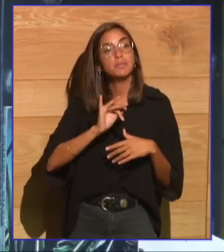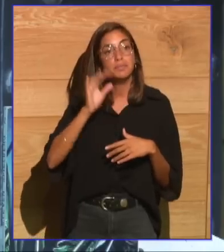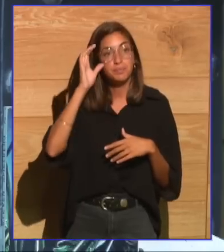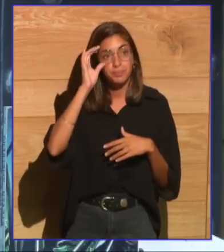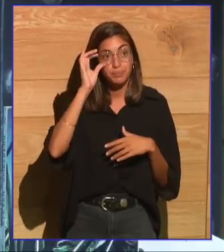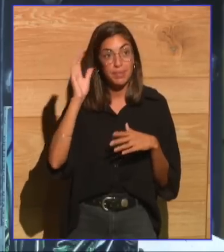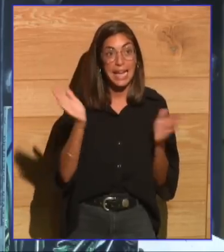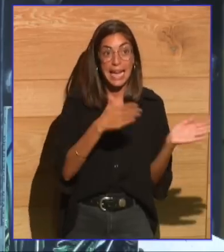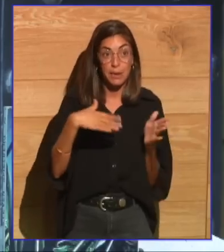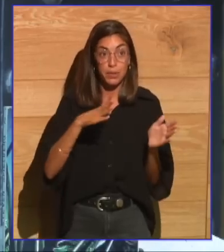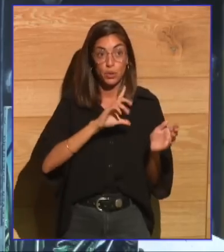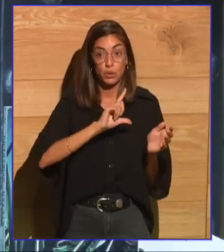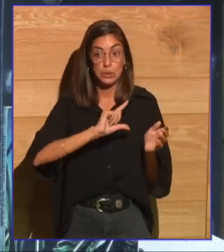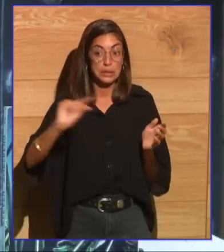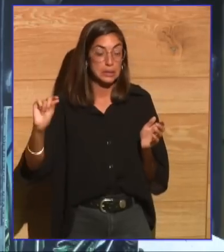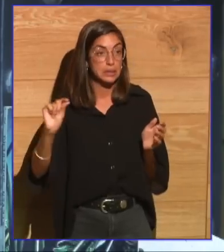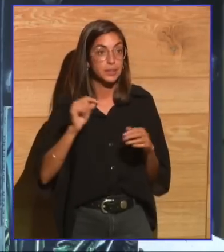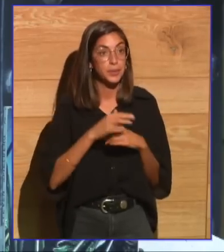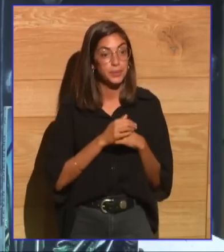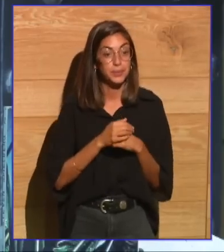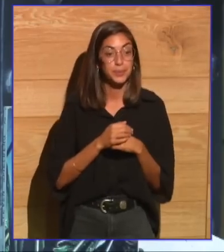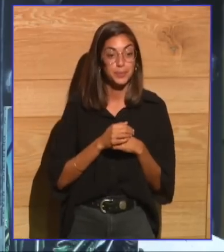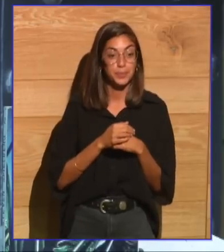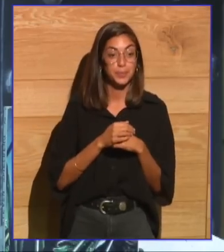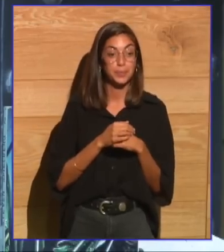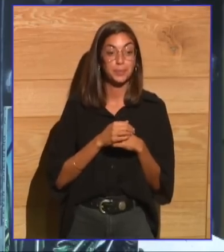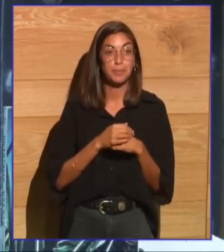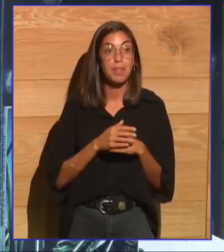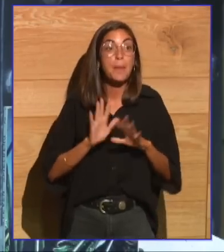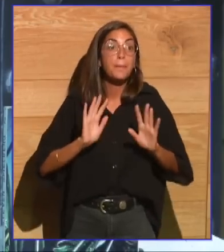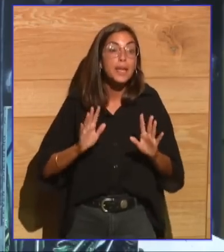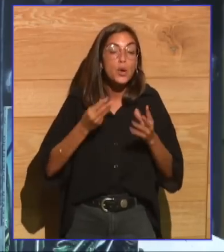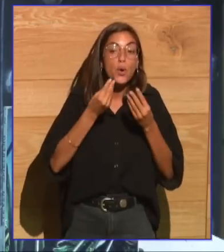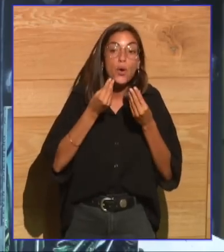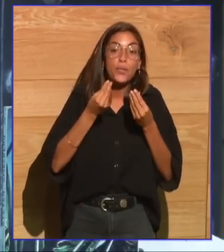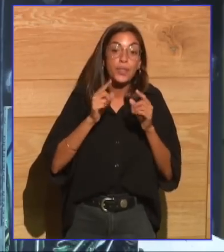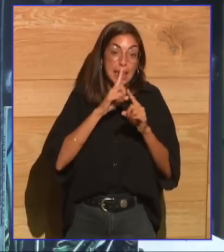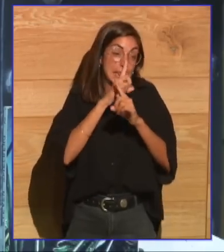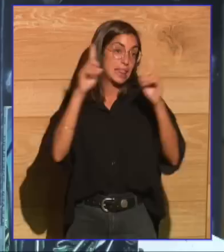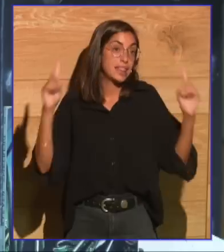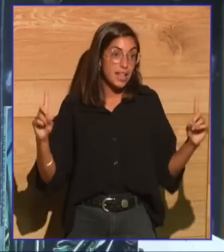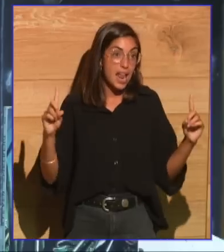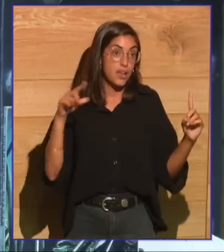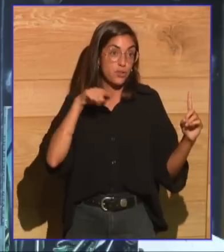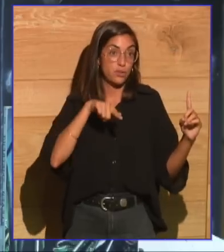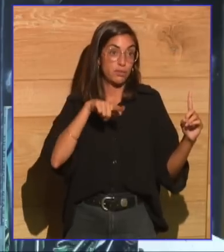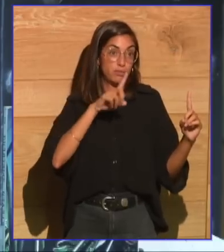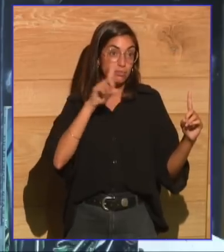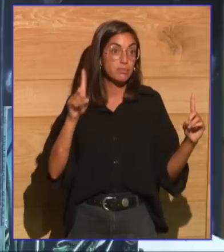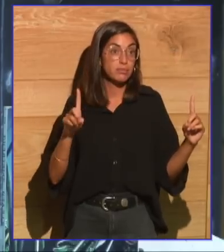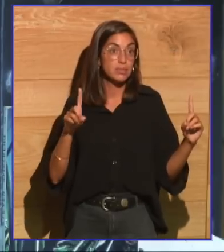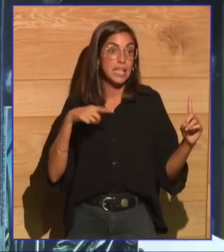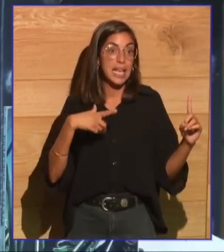número de espectadores hoy en día pero claro cualquier película del año no cualquier película del año pero un puñado de películas de este año han hecho